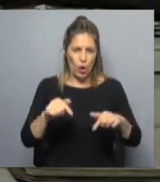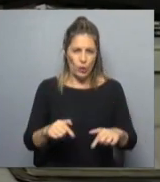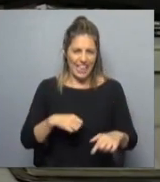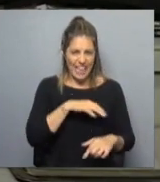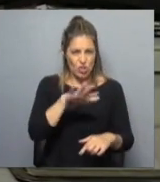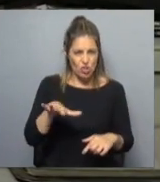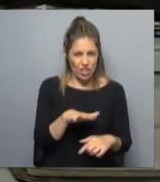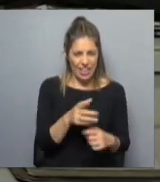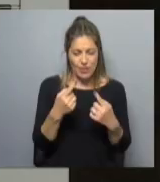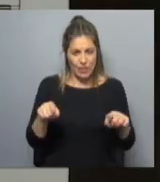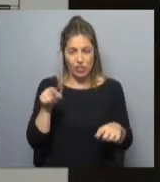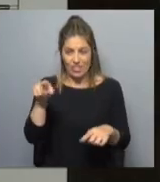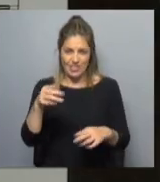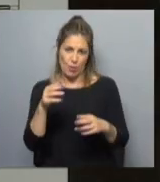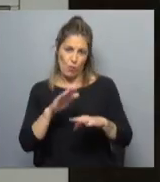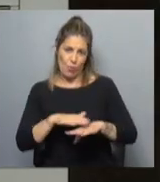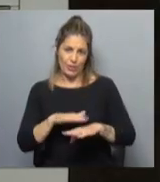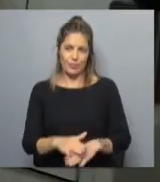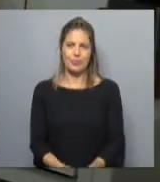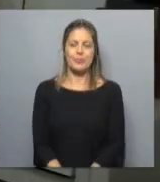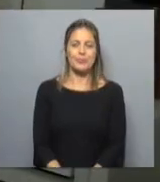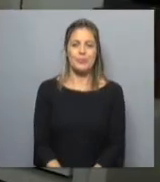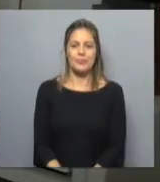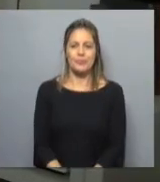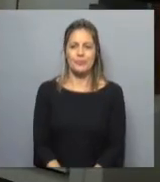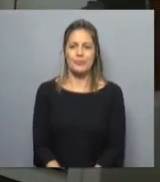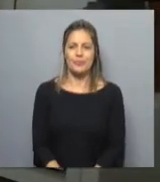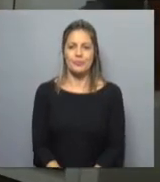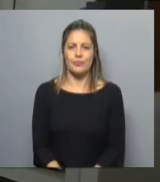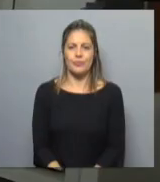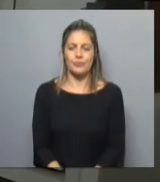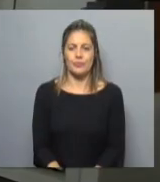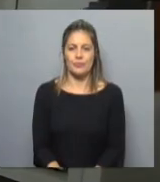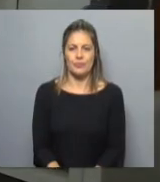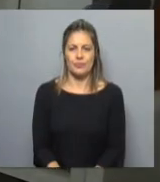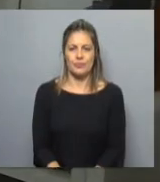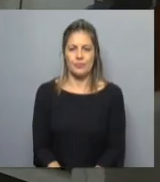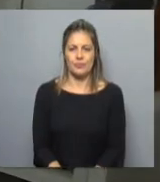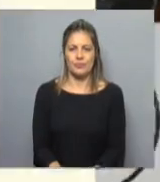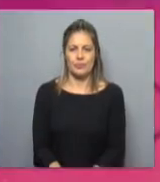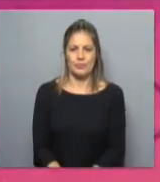lo que era en aquel momento. Pues la palabra...